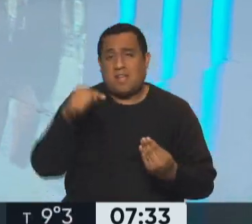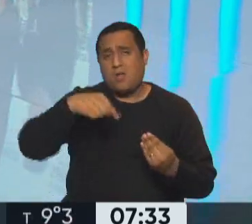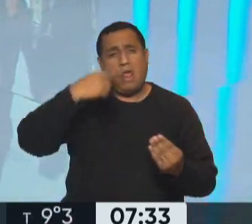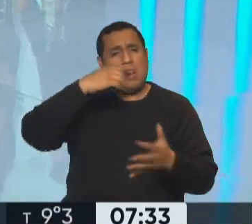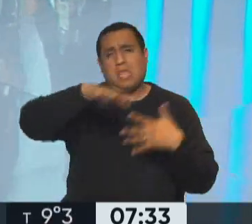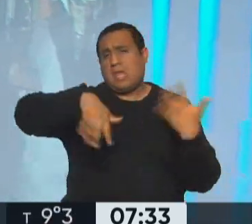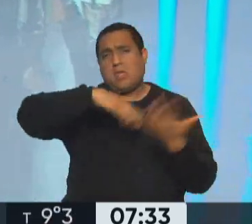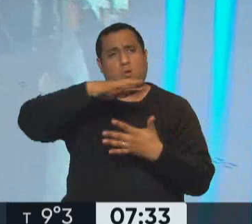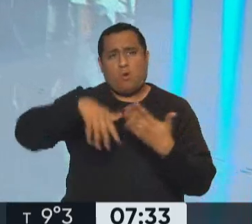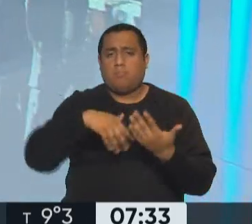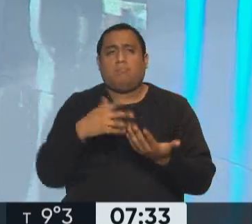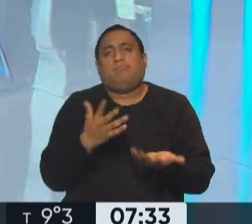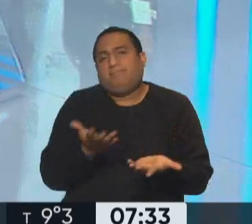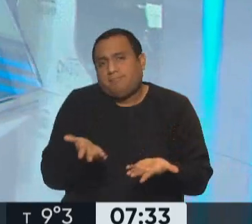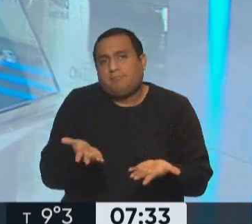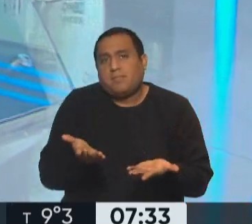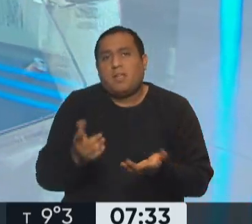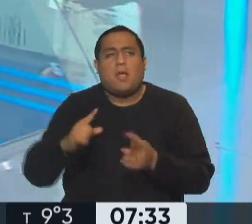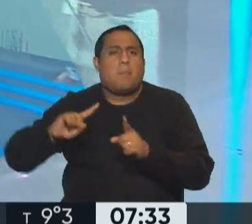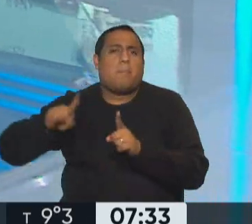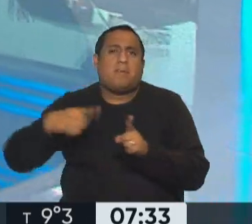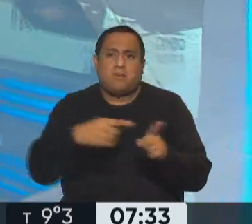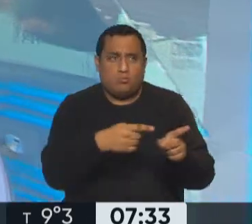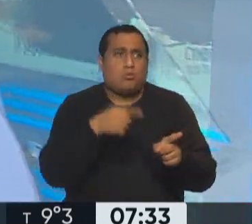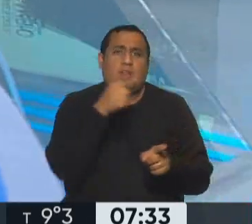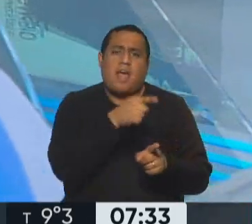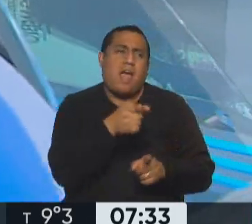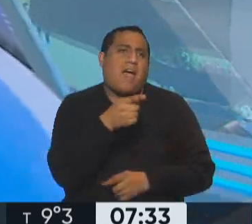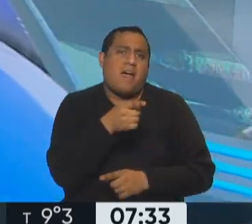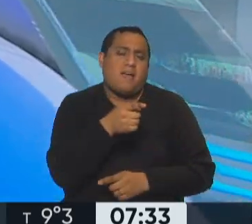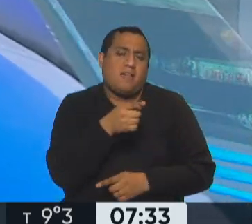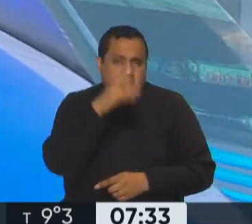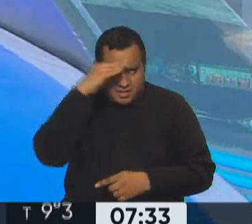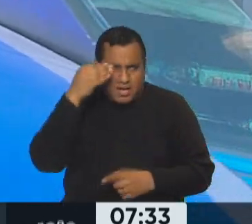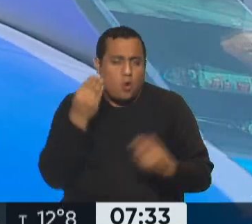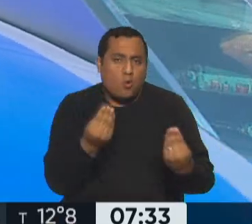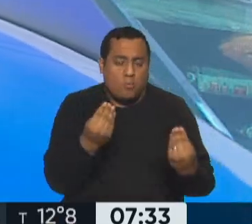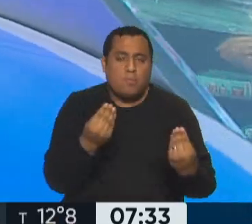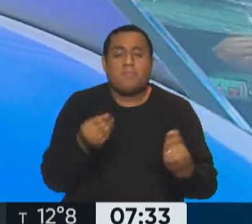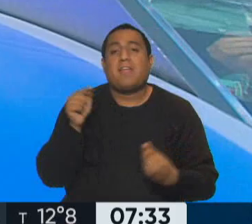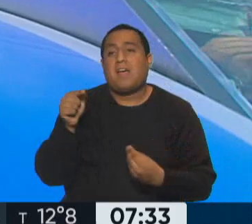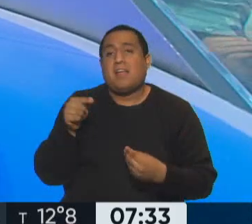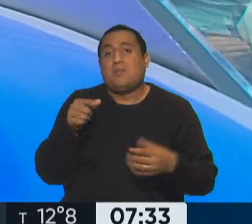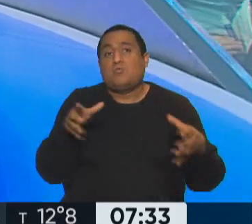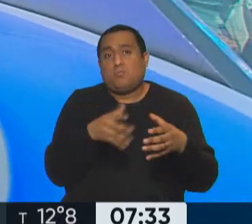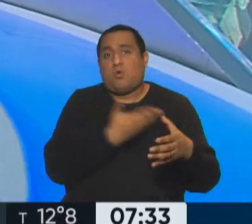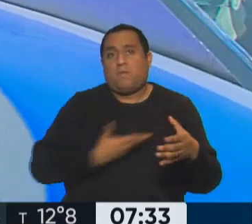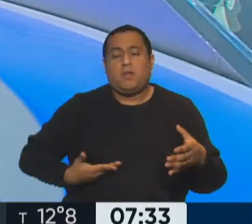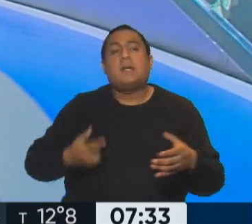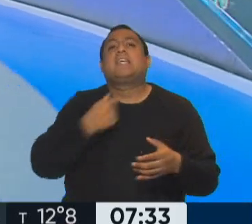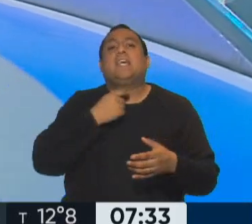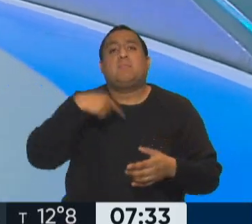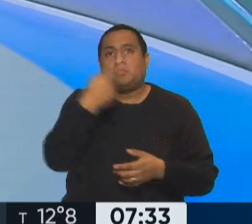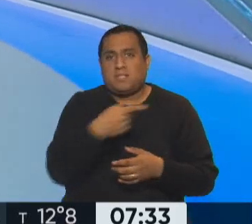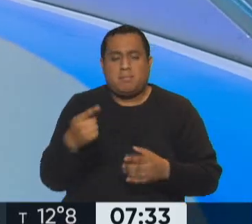ha armado bueno en torno a las denuncias obvio también de persecución judicial a la vicepresidenta a ver con este clima el oficialismo va a intentar en una sesión la próxima